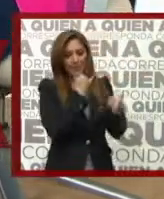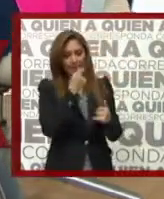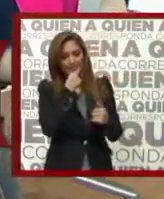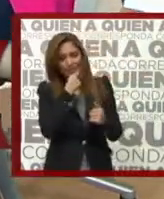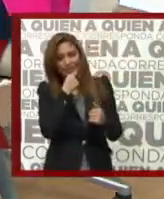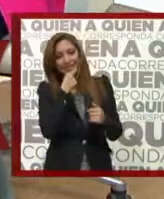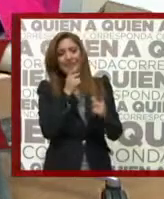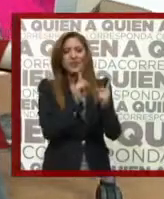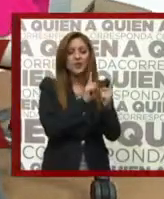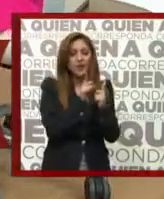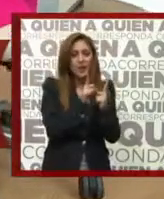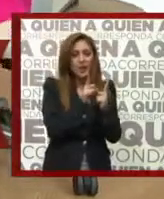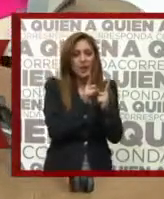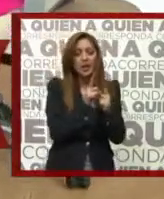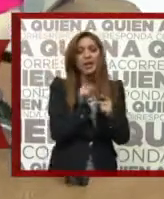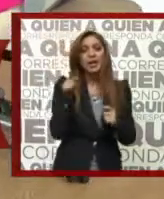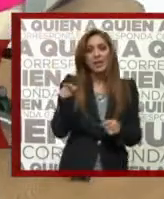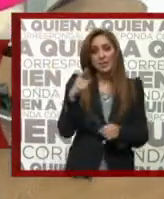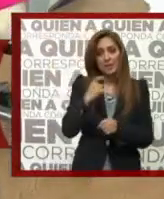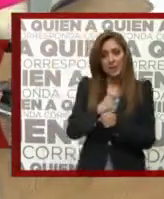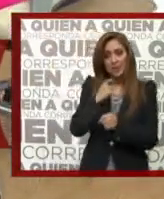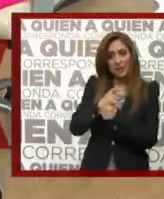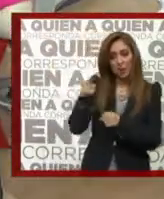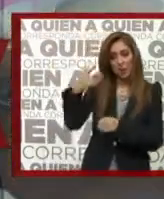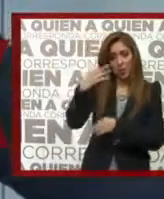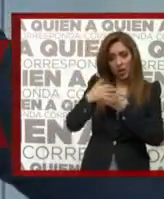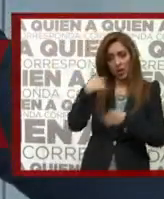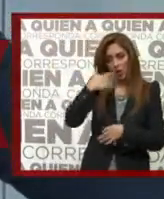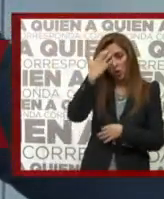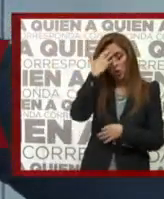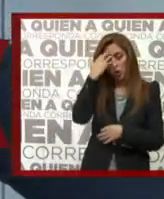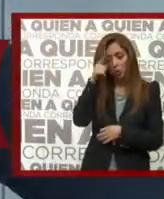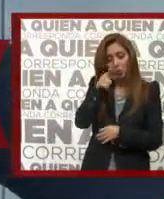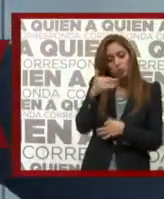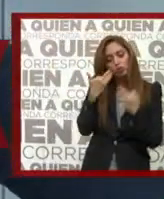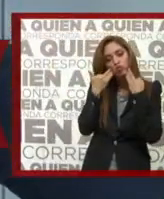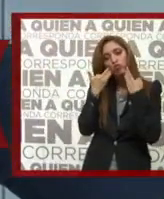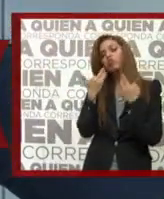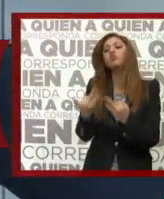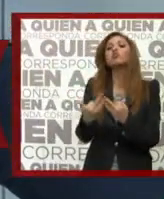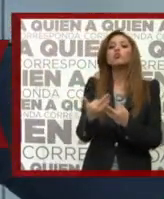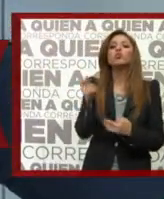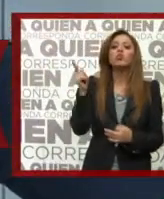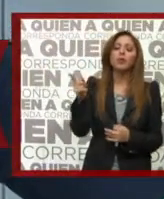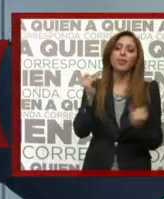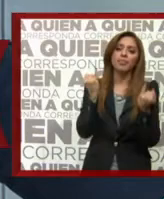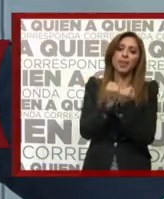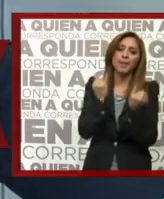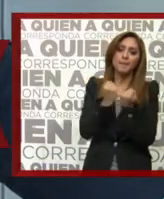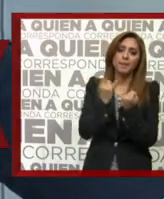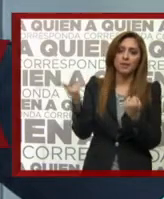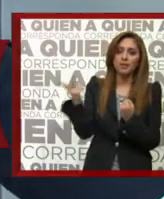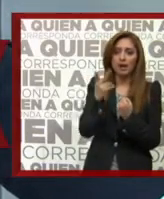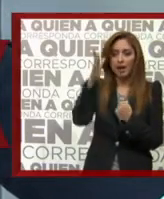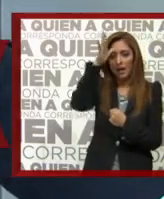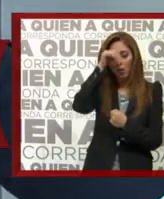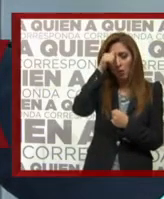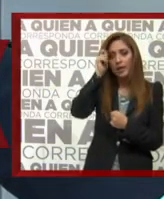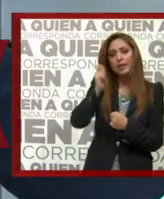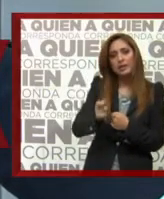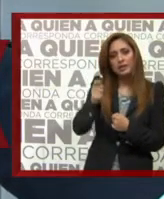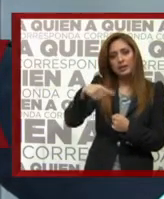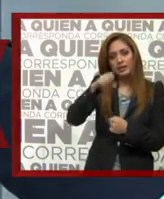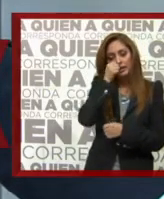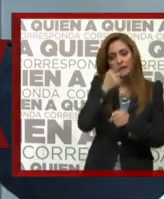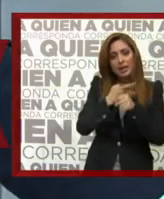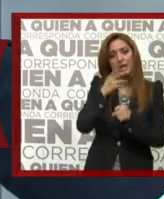empezar a jugar con ella hasta que gana confianza. Y te tiene que conocer a ti, juez, porque tú tienes que estar ahí presente. Okay. Y tiene que estar tu secretaria de acuerdos. En mi caso era secretaria de